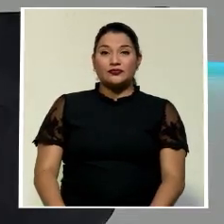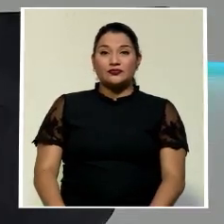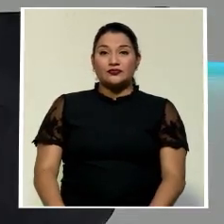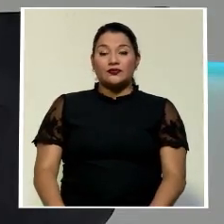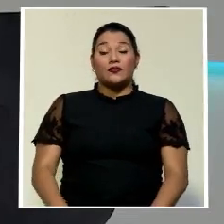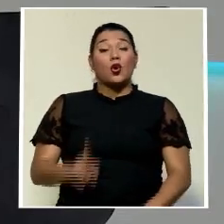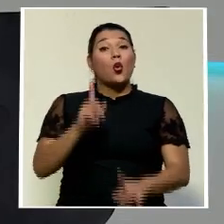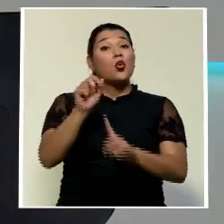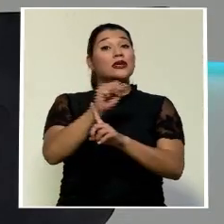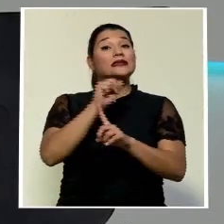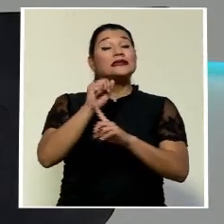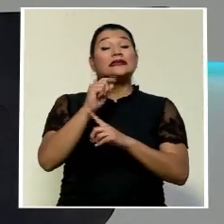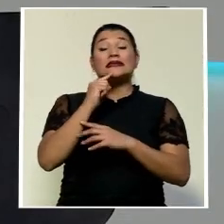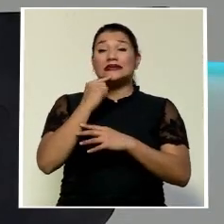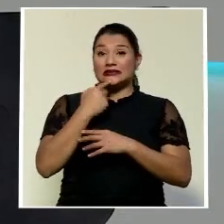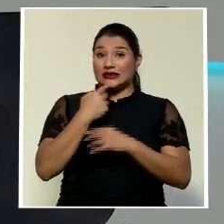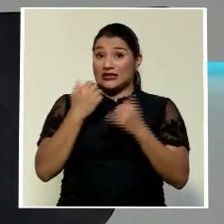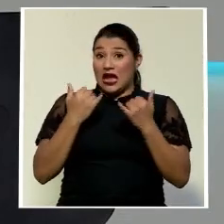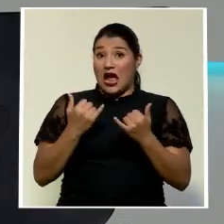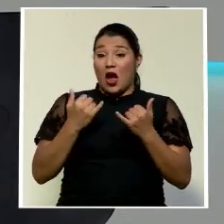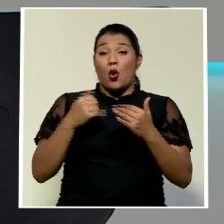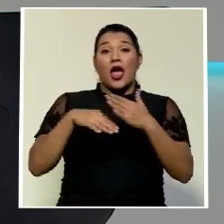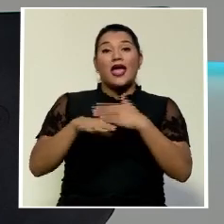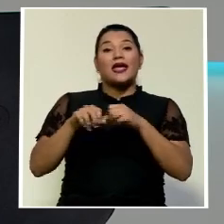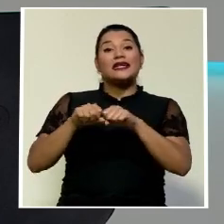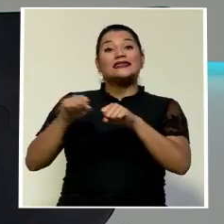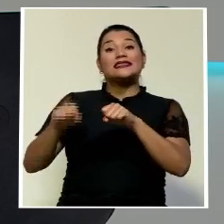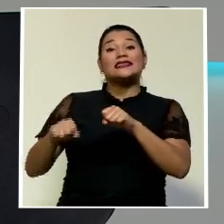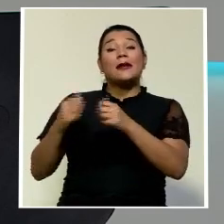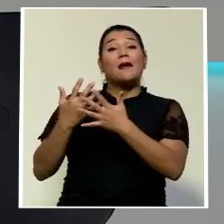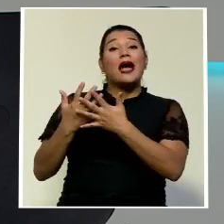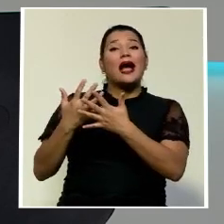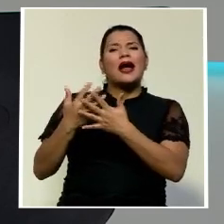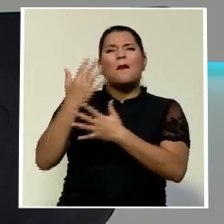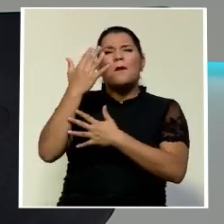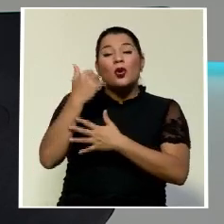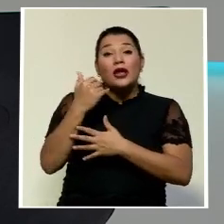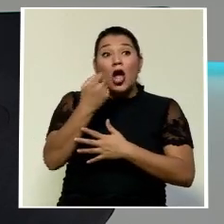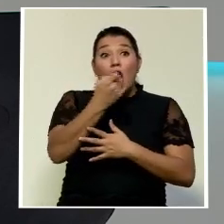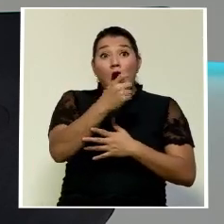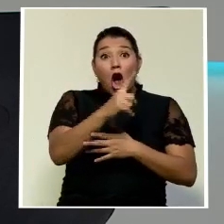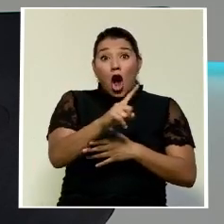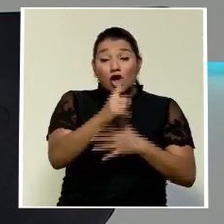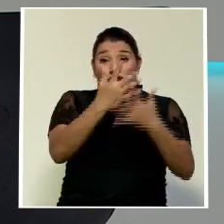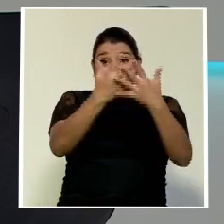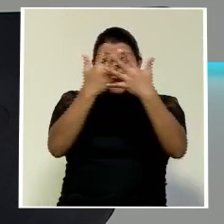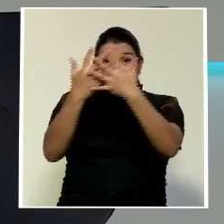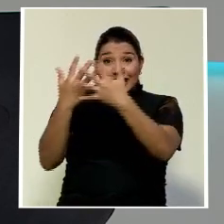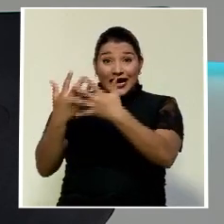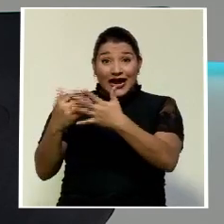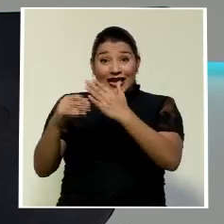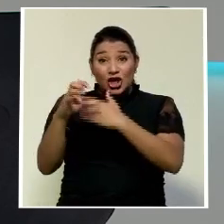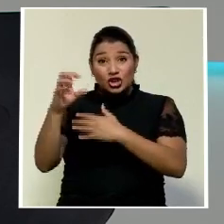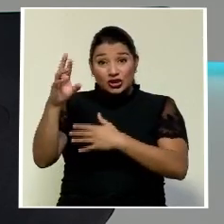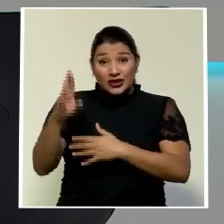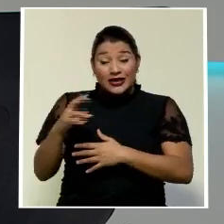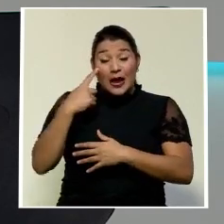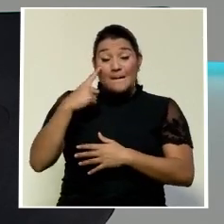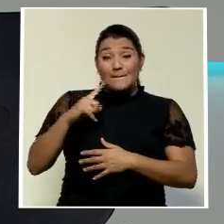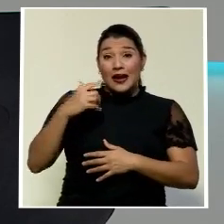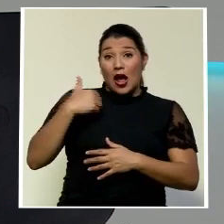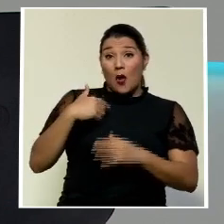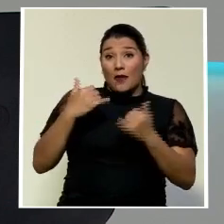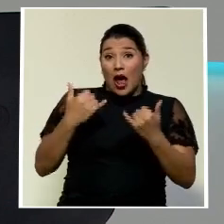Y una situación gravísima se vive en el sistema penitenciario, ya que las 11 cárceles del país para hombres tienen